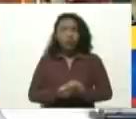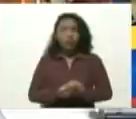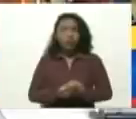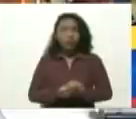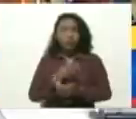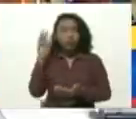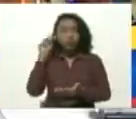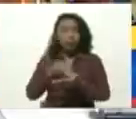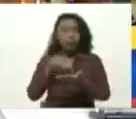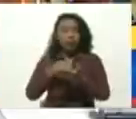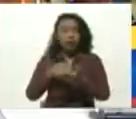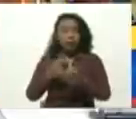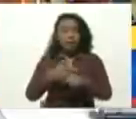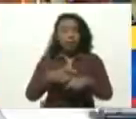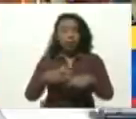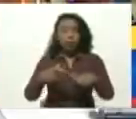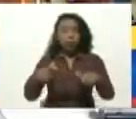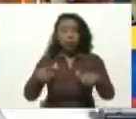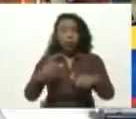Miranda creció,